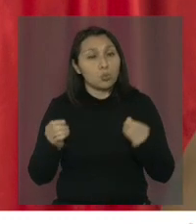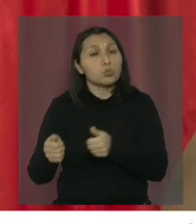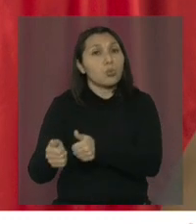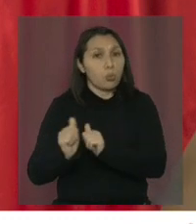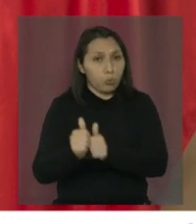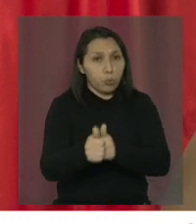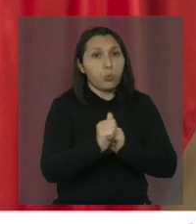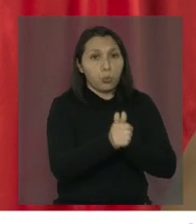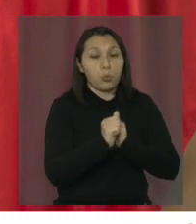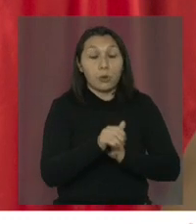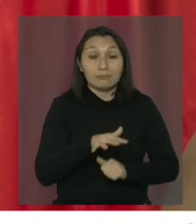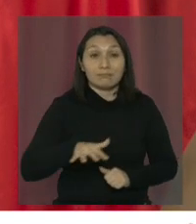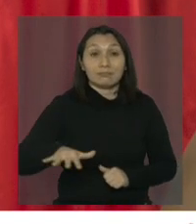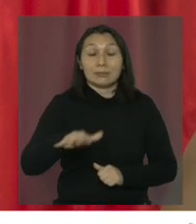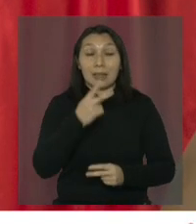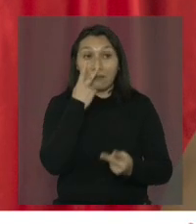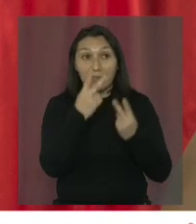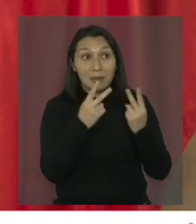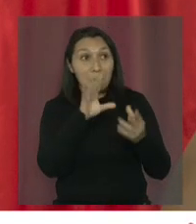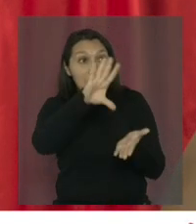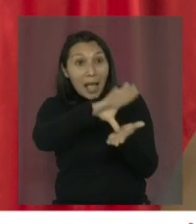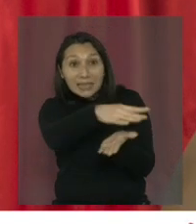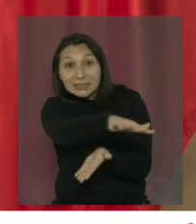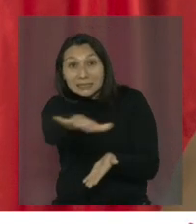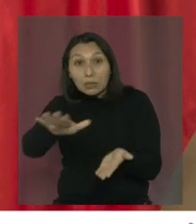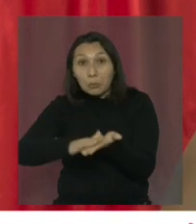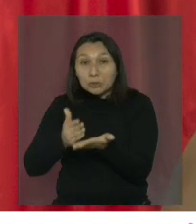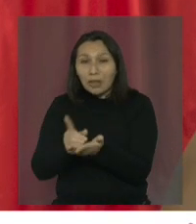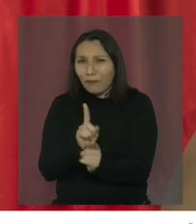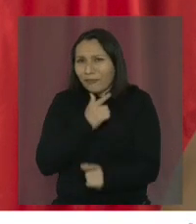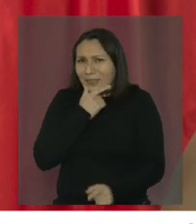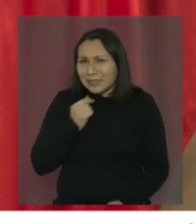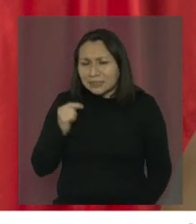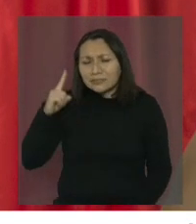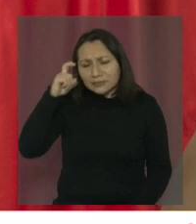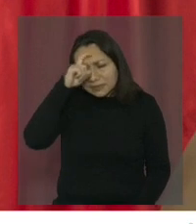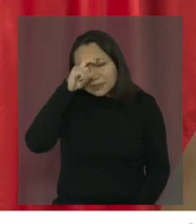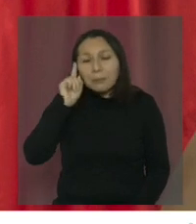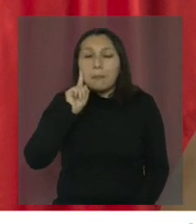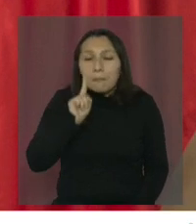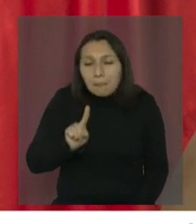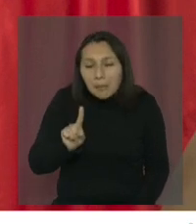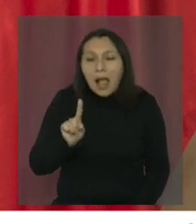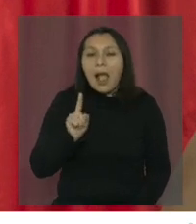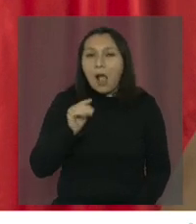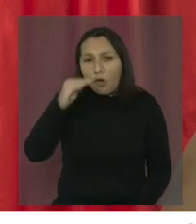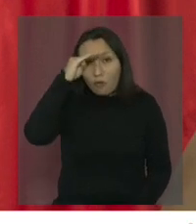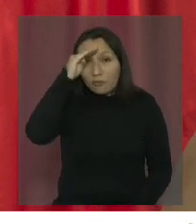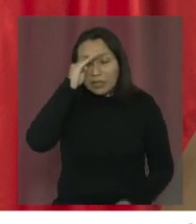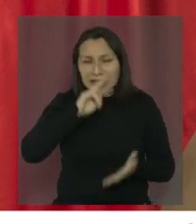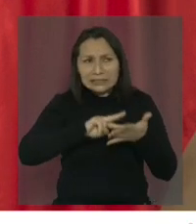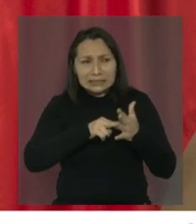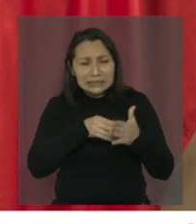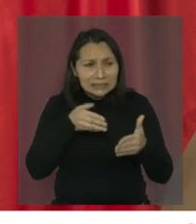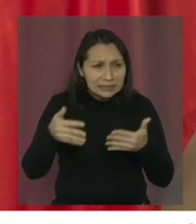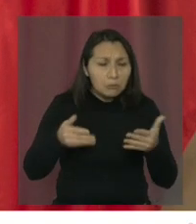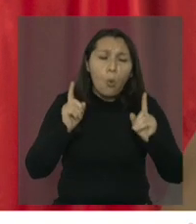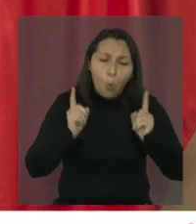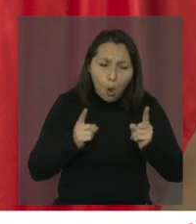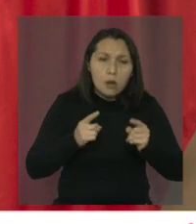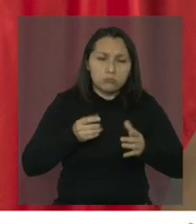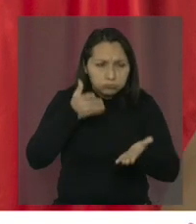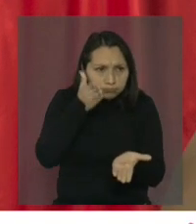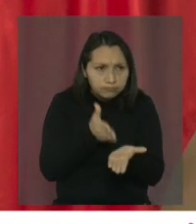el escenario de nuestro país no es fácil es difícil pero tenemos la confianza que ante esta adversidad podremos ir dando pasos